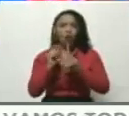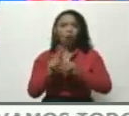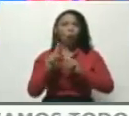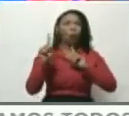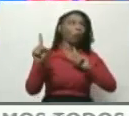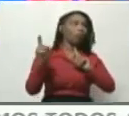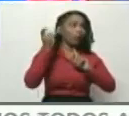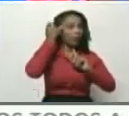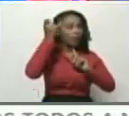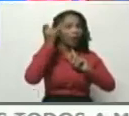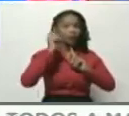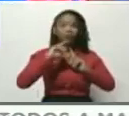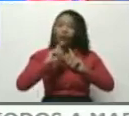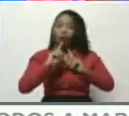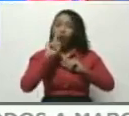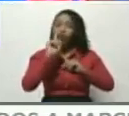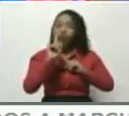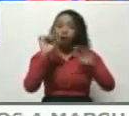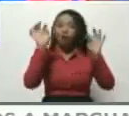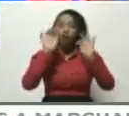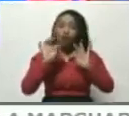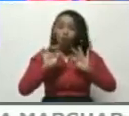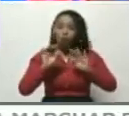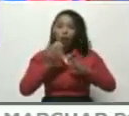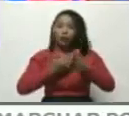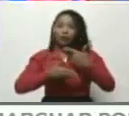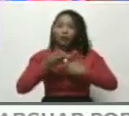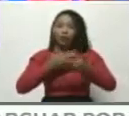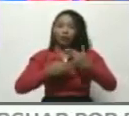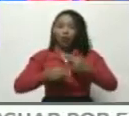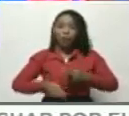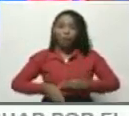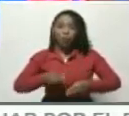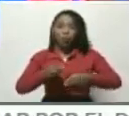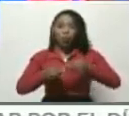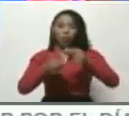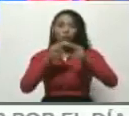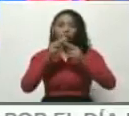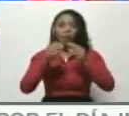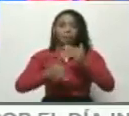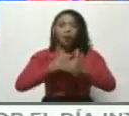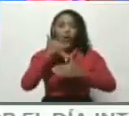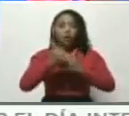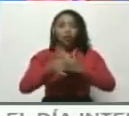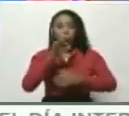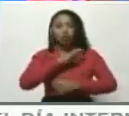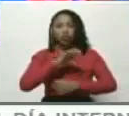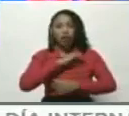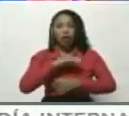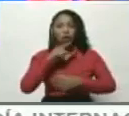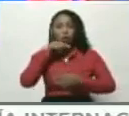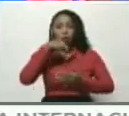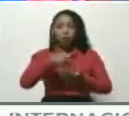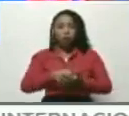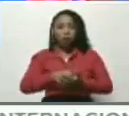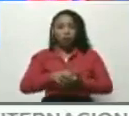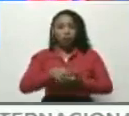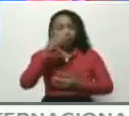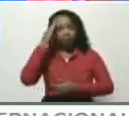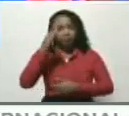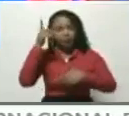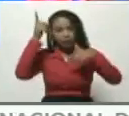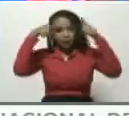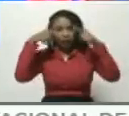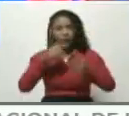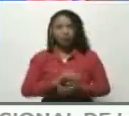ideológico. Es un método al servicio de la construcción del proyecto socialista, como nos llamó el comandante Hugo